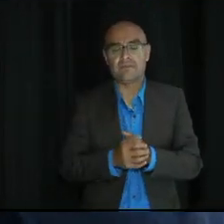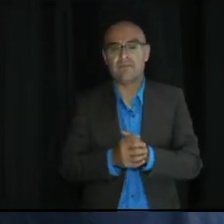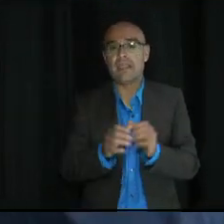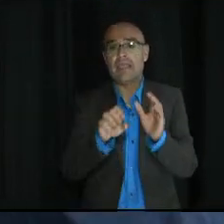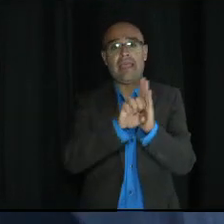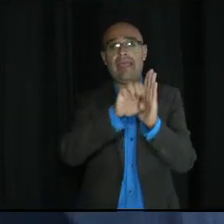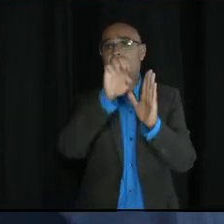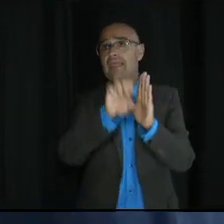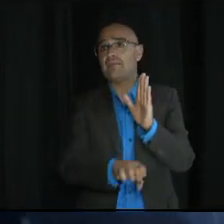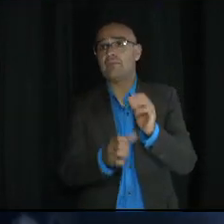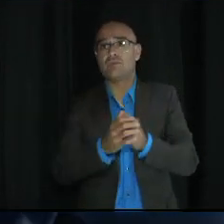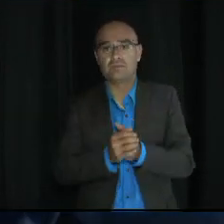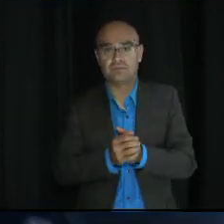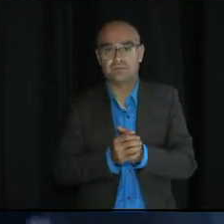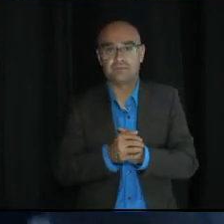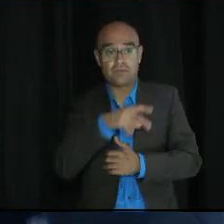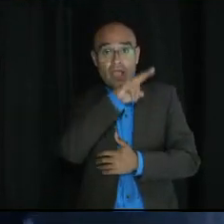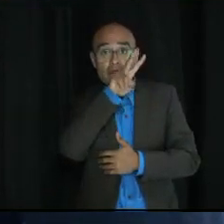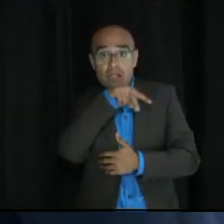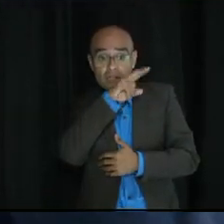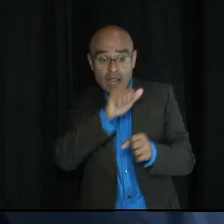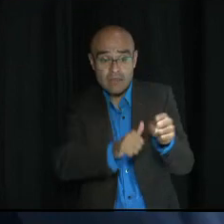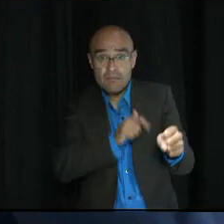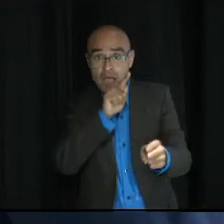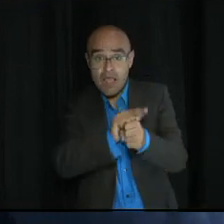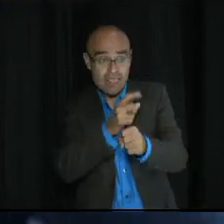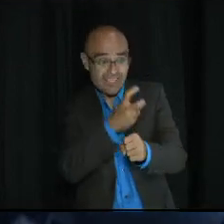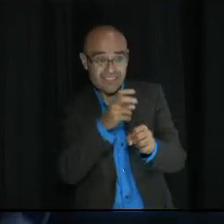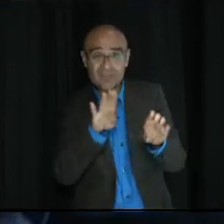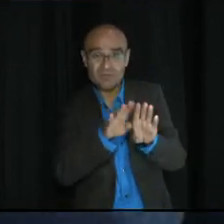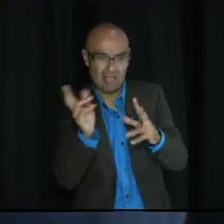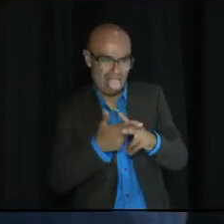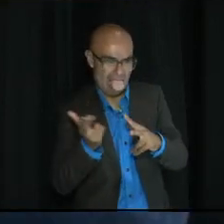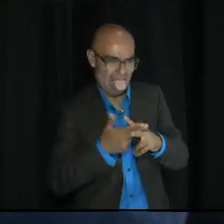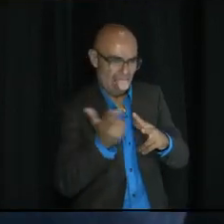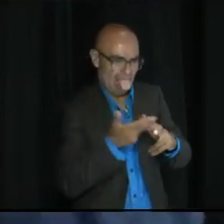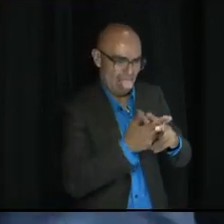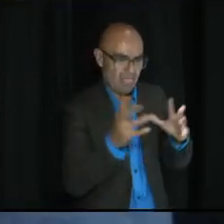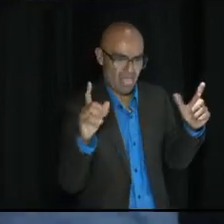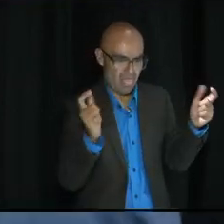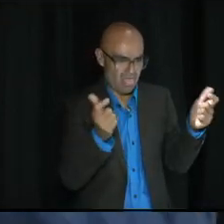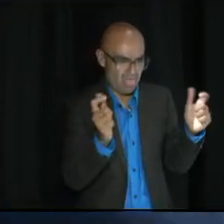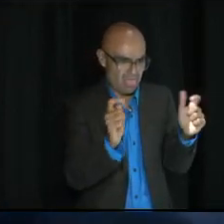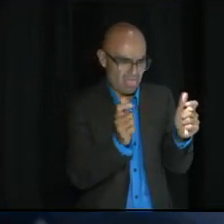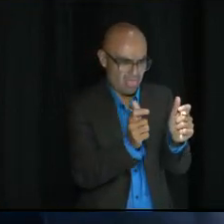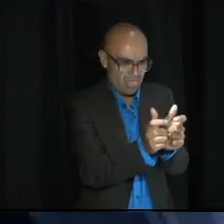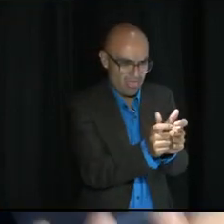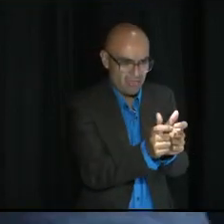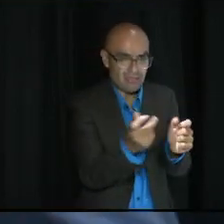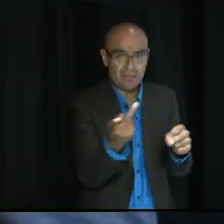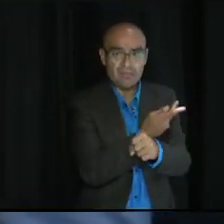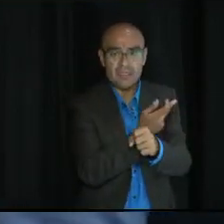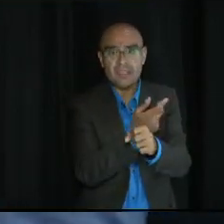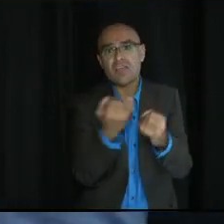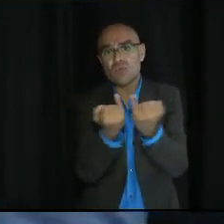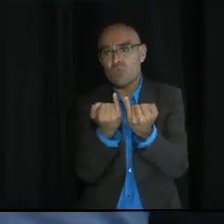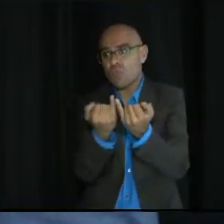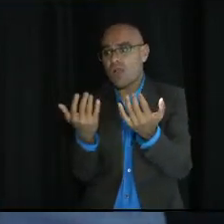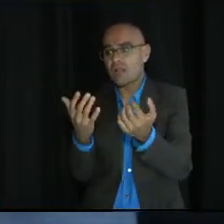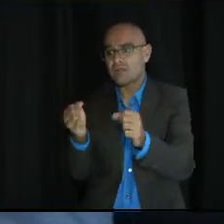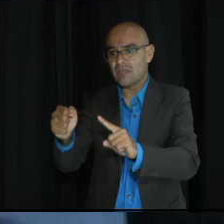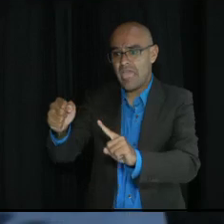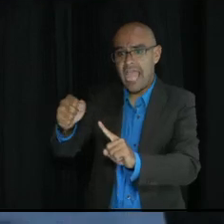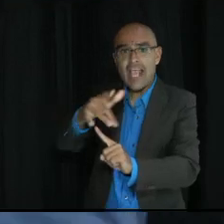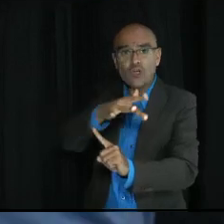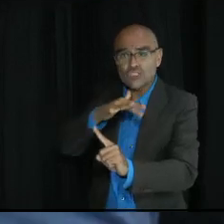vamos a desaparecer una especie y se colapsa una cadena alimenticia, y se colapsa también un ecosistema.